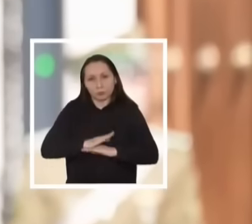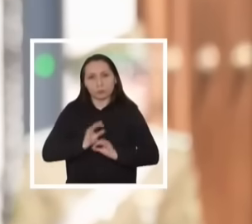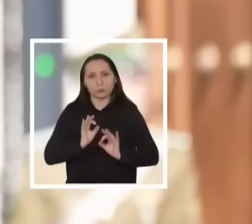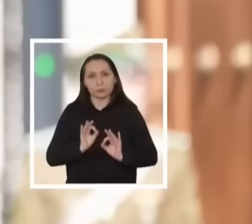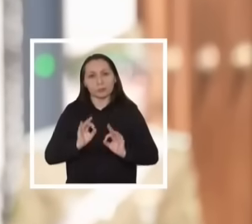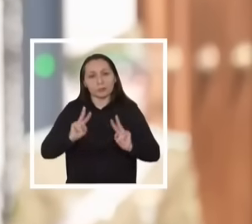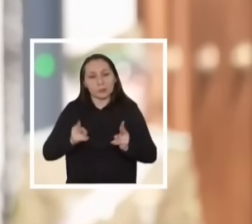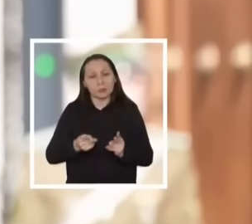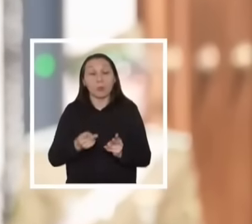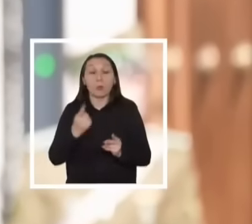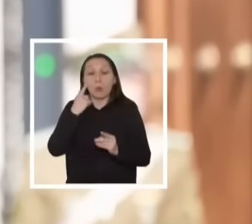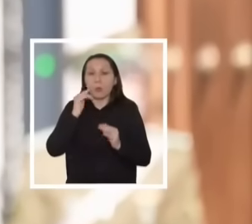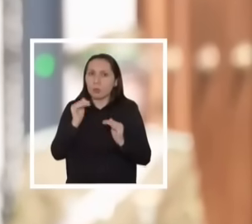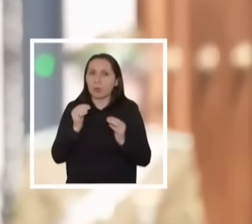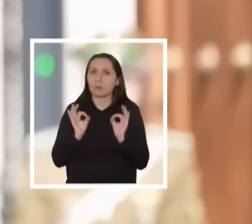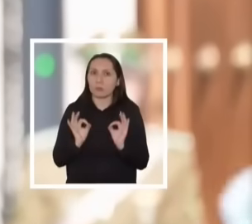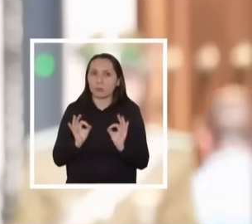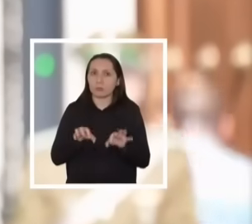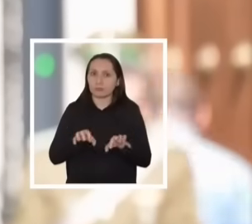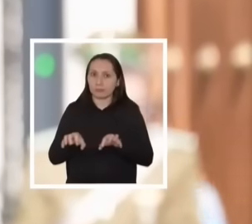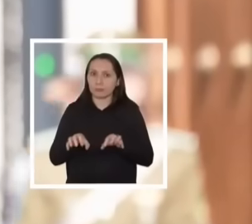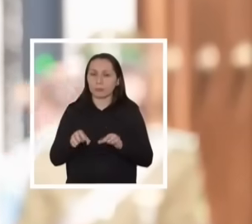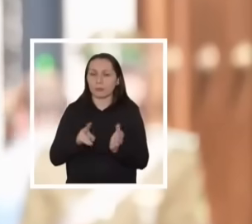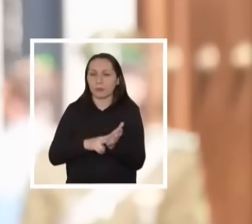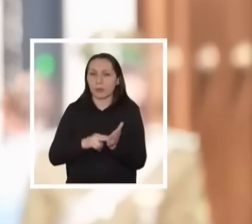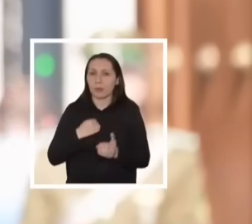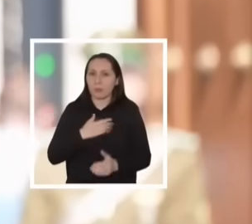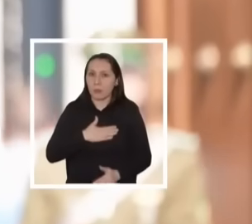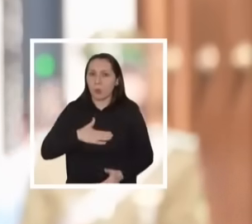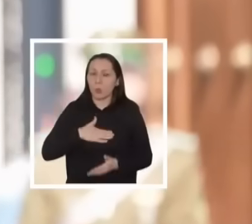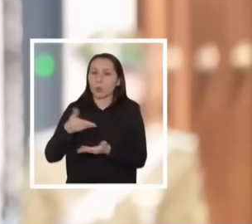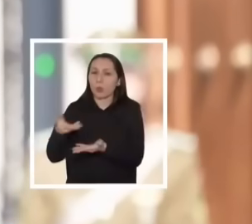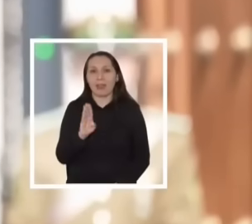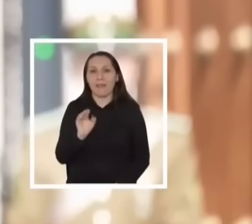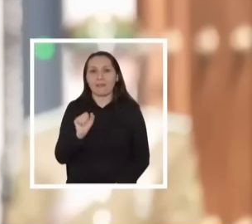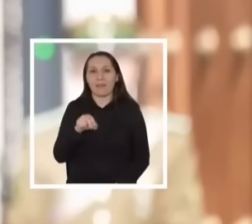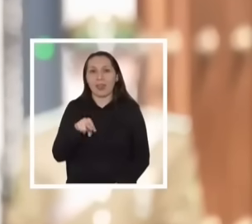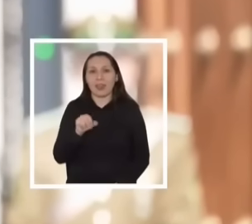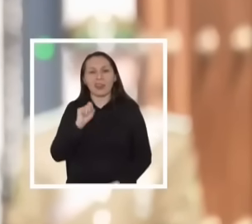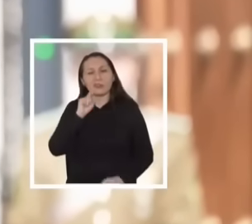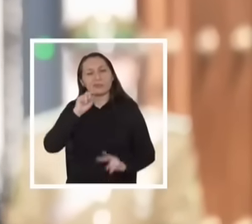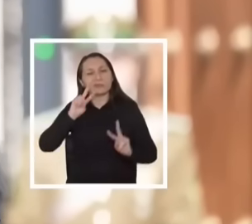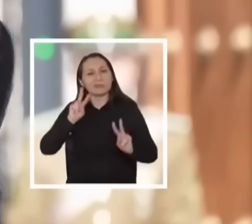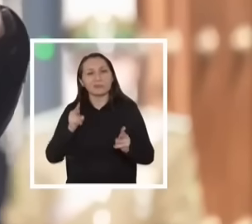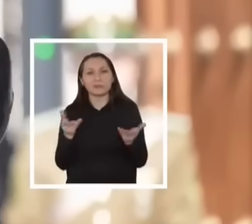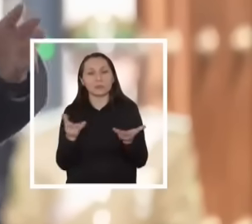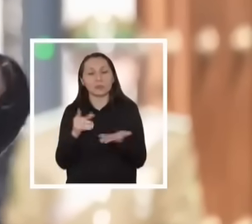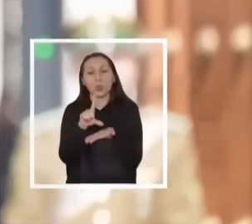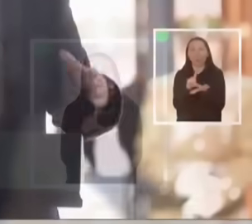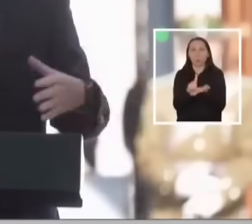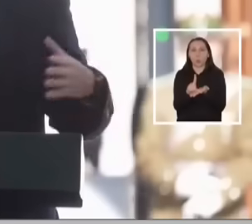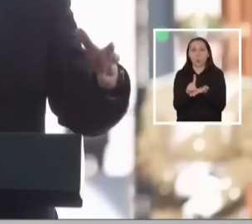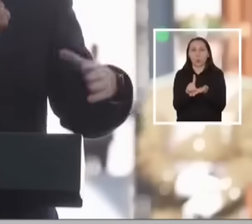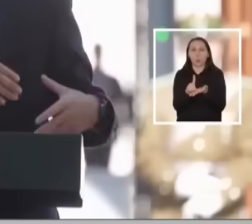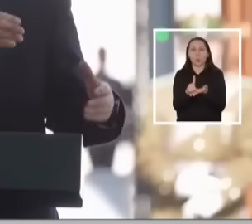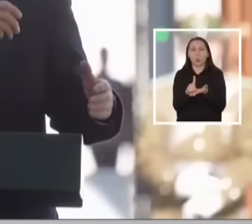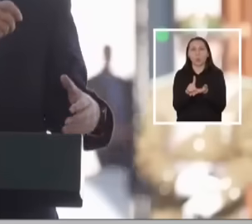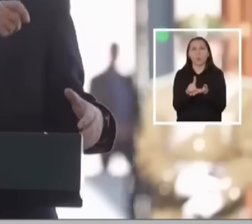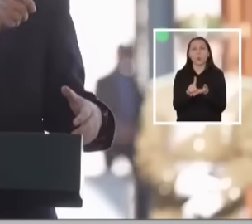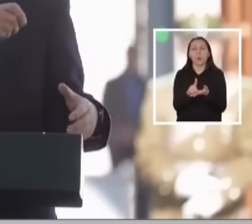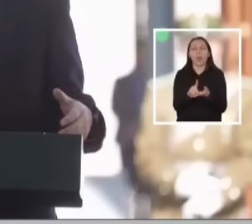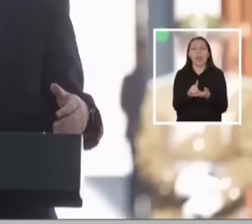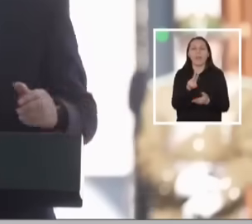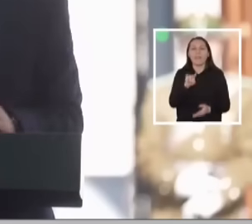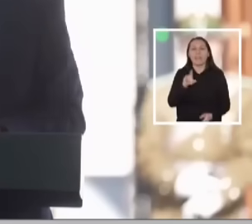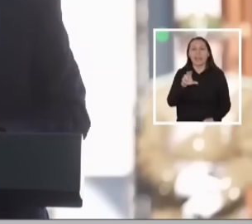toma de razón. Y generalmente dicen, cuando los organismos públicos son diligentes, lo hacen con más tiempo de anticipación y así tener